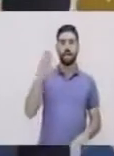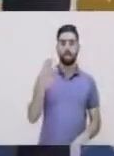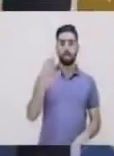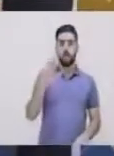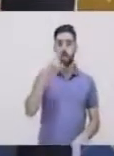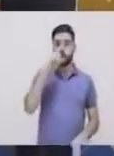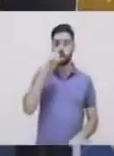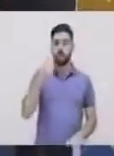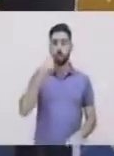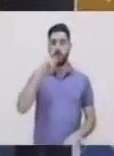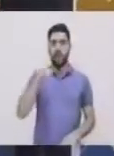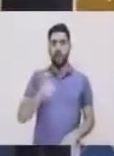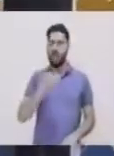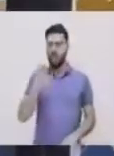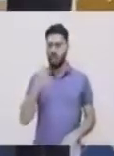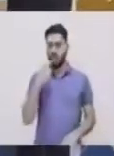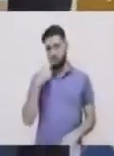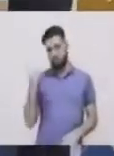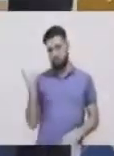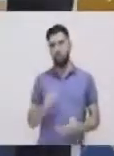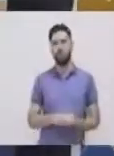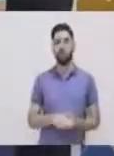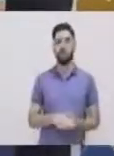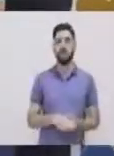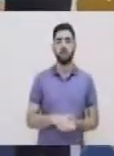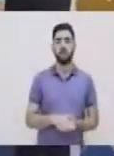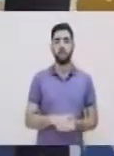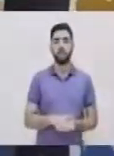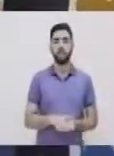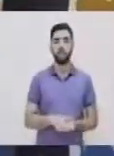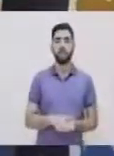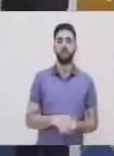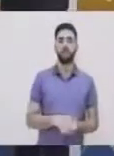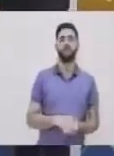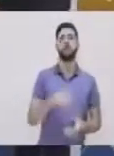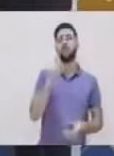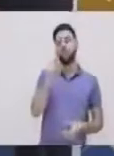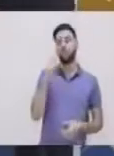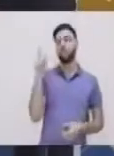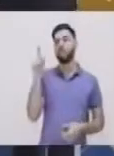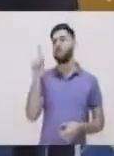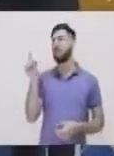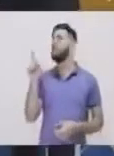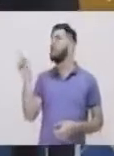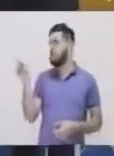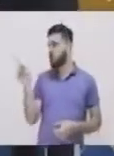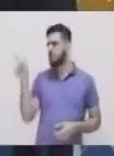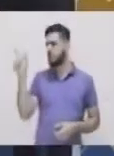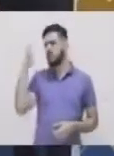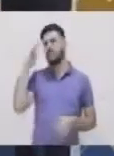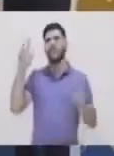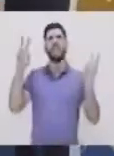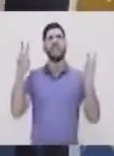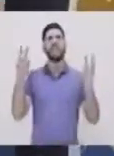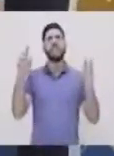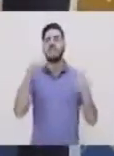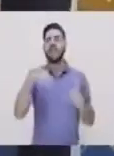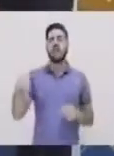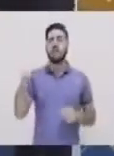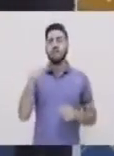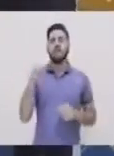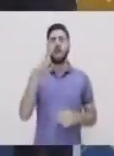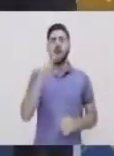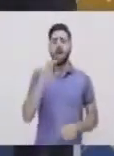preguntarte a ti, tanto también a quienes nos ven en casa, ¿qué sabes acerca del tema? ¿Qué crees tú que es un reportaje? Ideas generales que